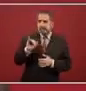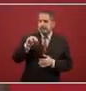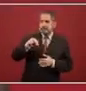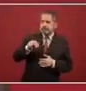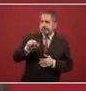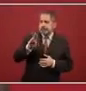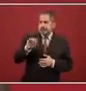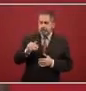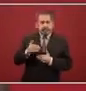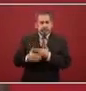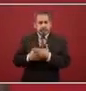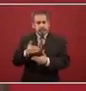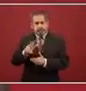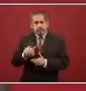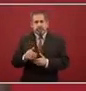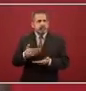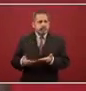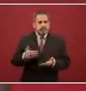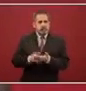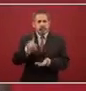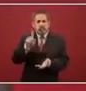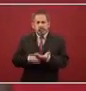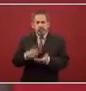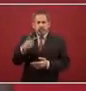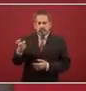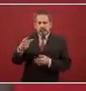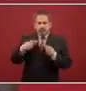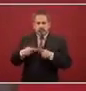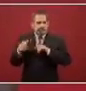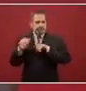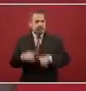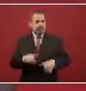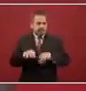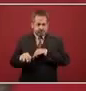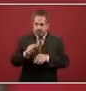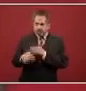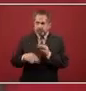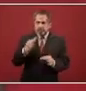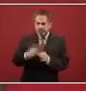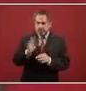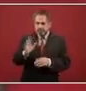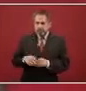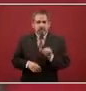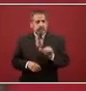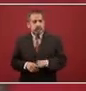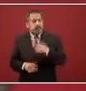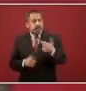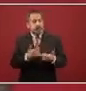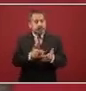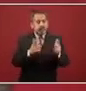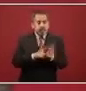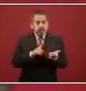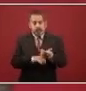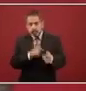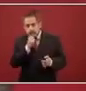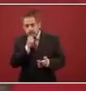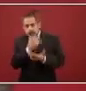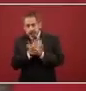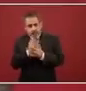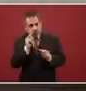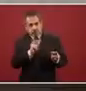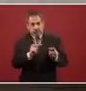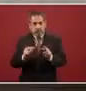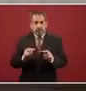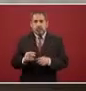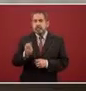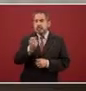ido avanzando. Hemos reclutado ya 1,200 personas. Existe todavía un grupo disponible, pero consideramos que